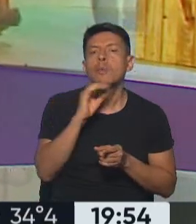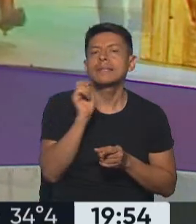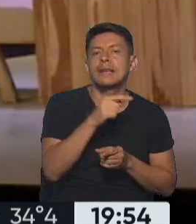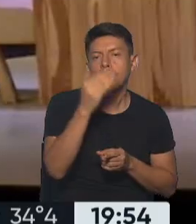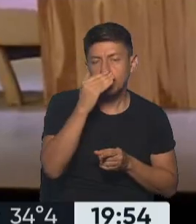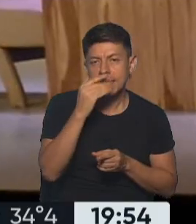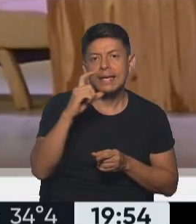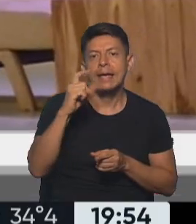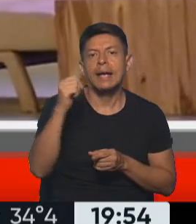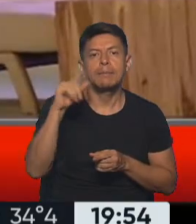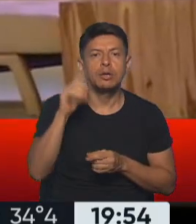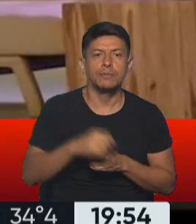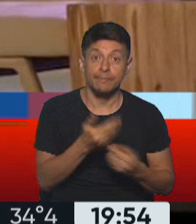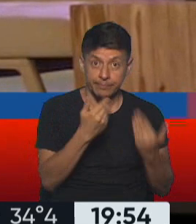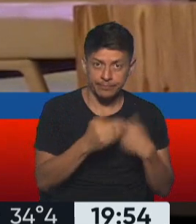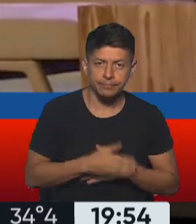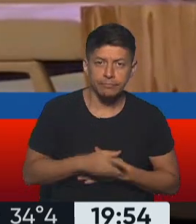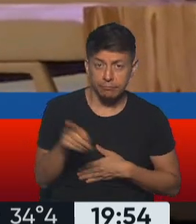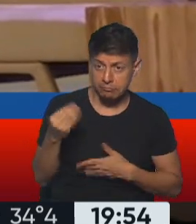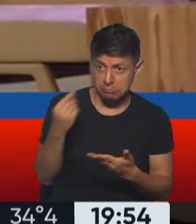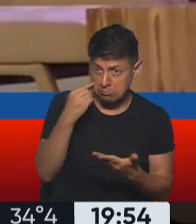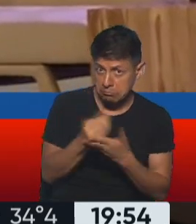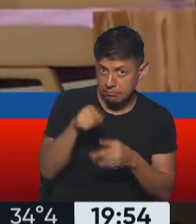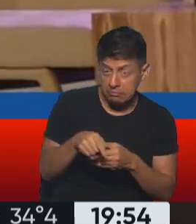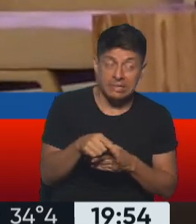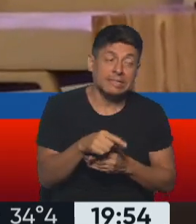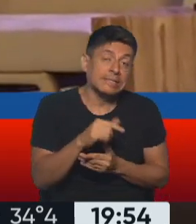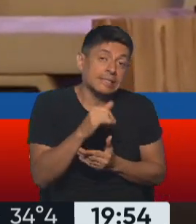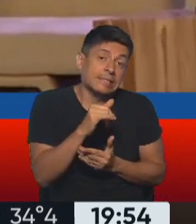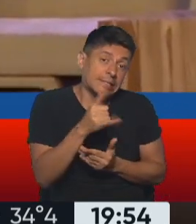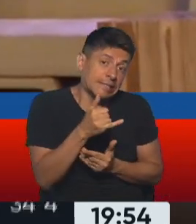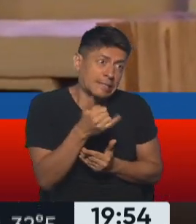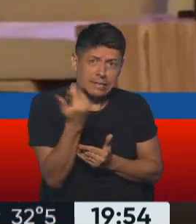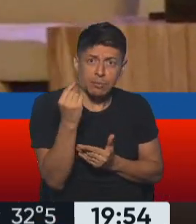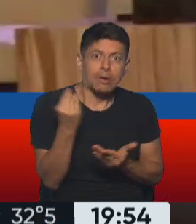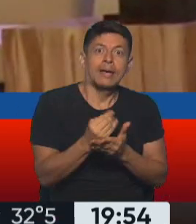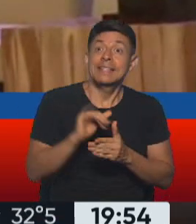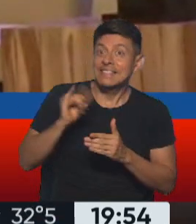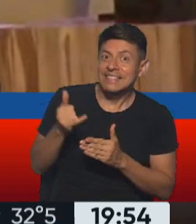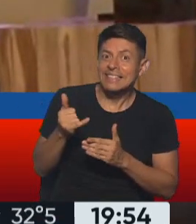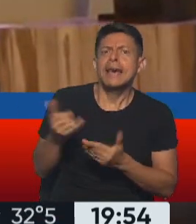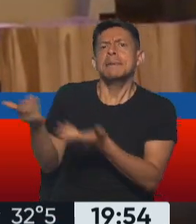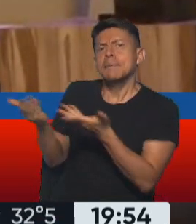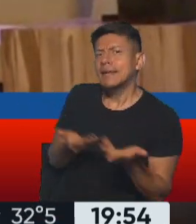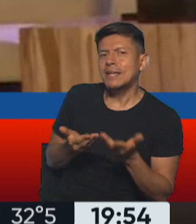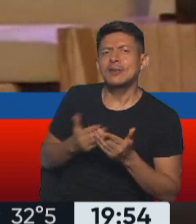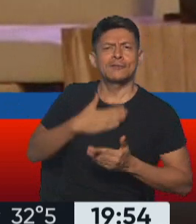hablamos. ¿Vos estás alojado acá? Bueno, en realidad sí, llegué hace... ¿Sí? Sí, sí, sí.